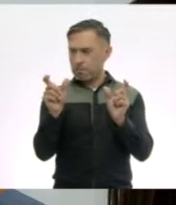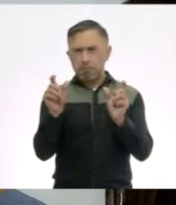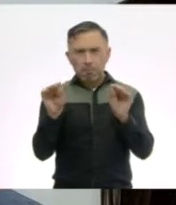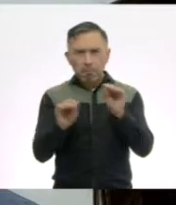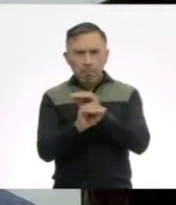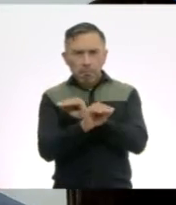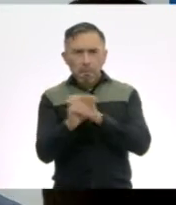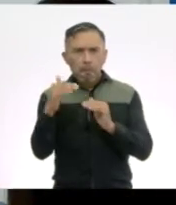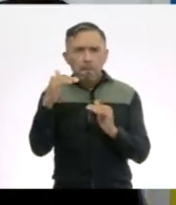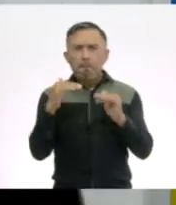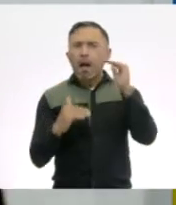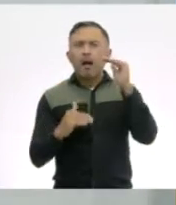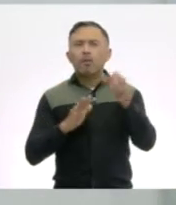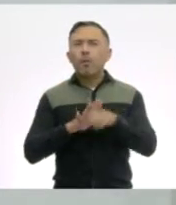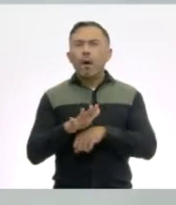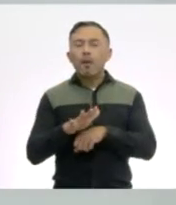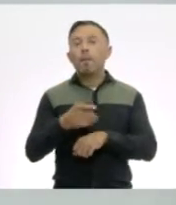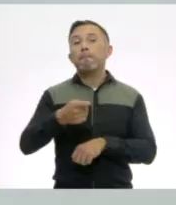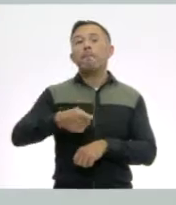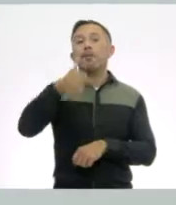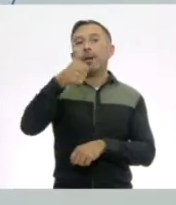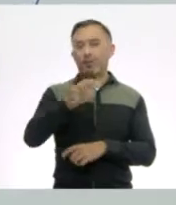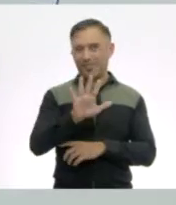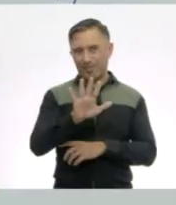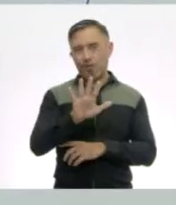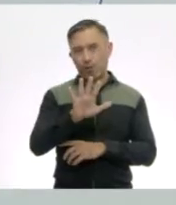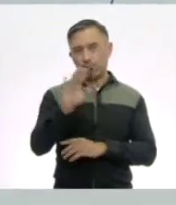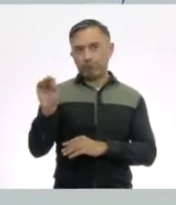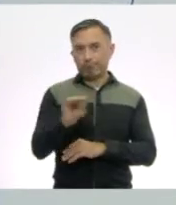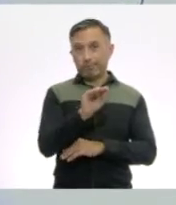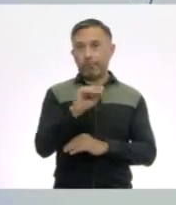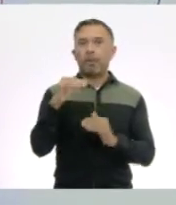es el 5. Muy bien. Entonces, pongo primero el 5.